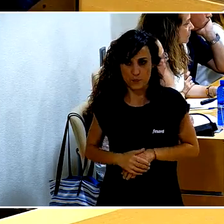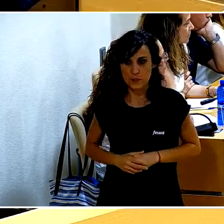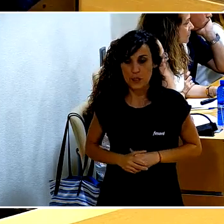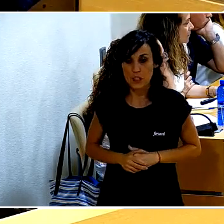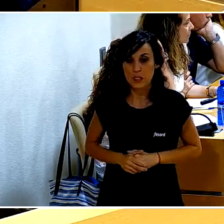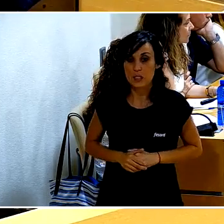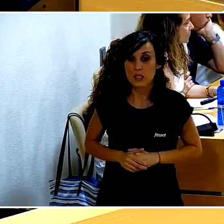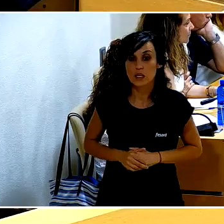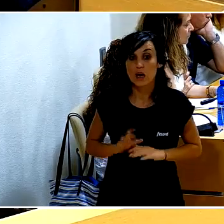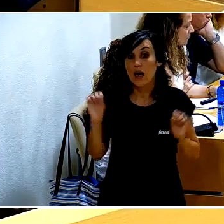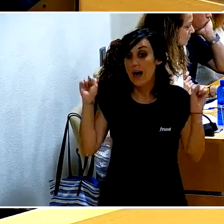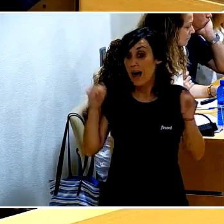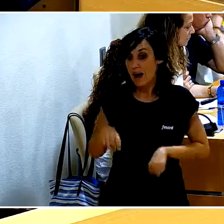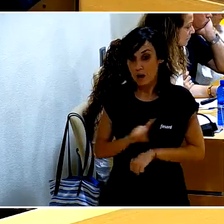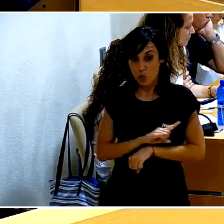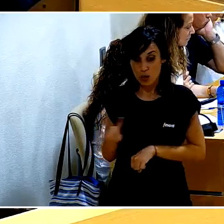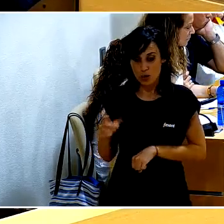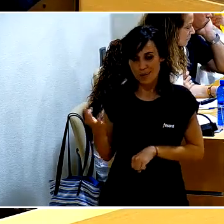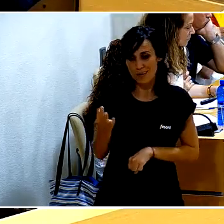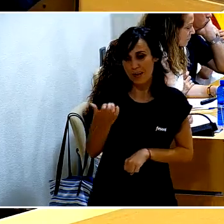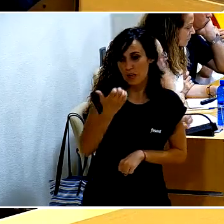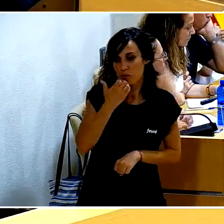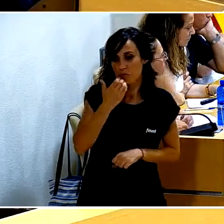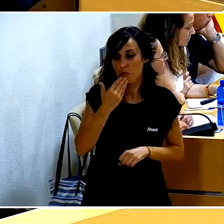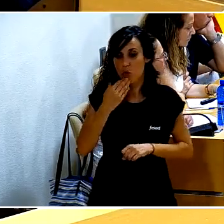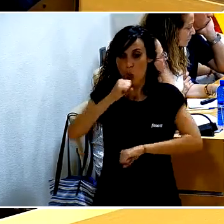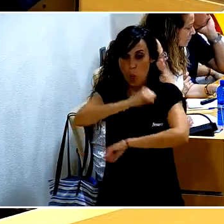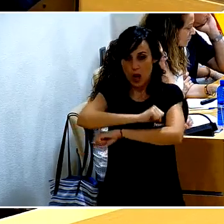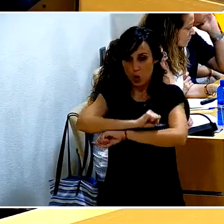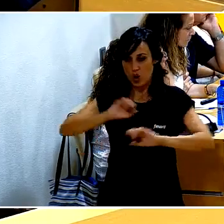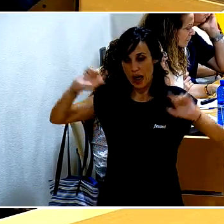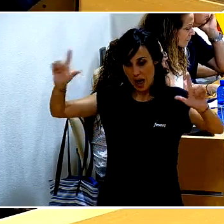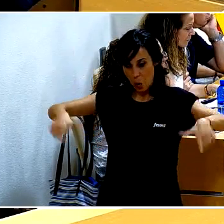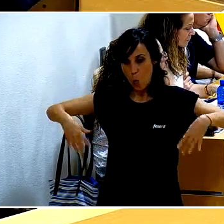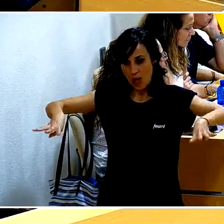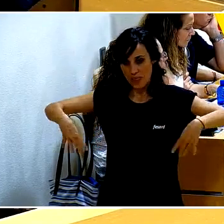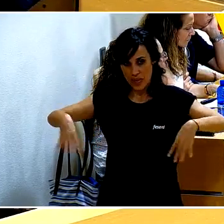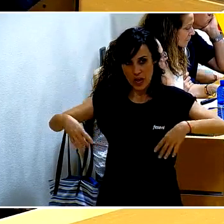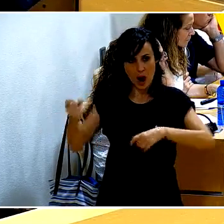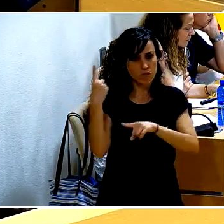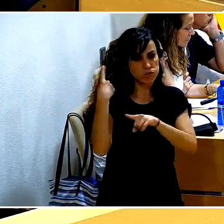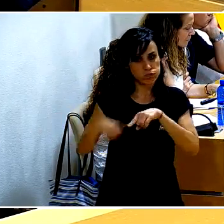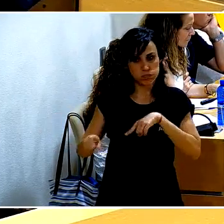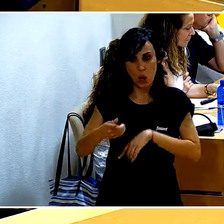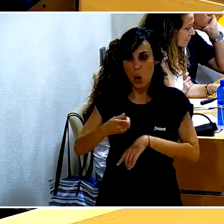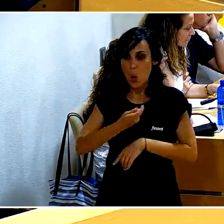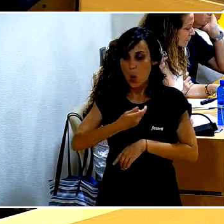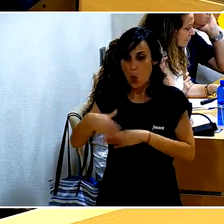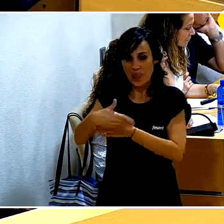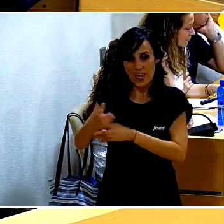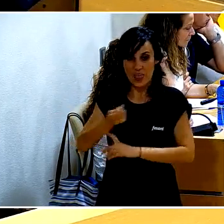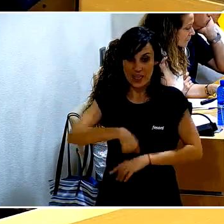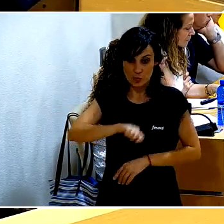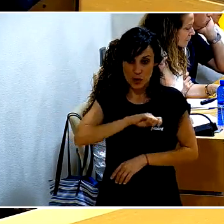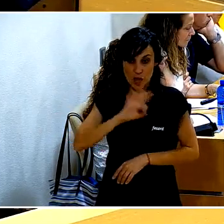No estamos de acuerdo en que se cuelgue en el balcón una bandera diferente a la bandera de España y a la bandera